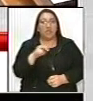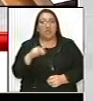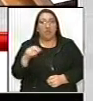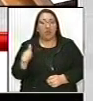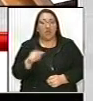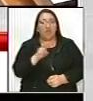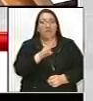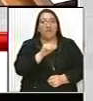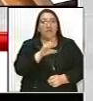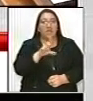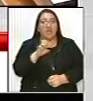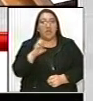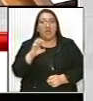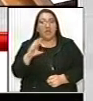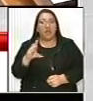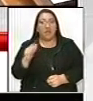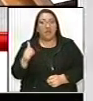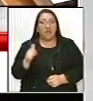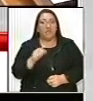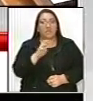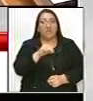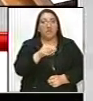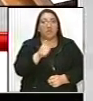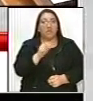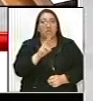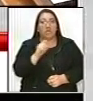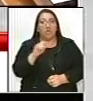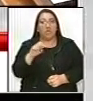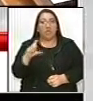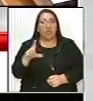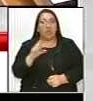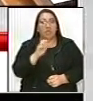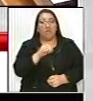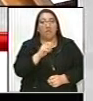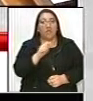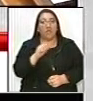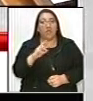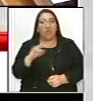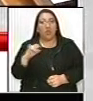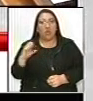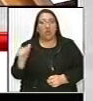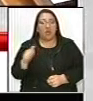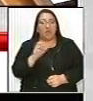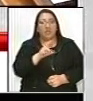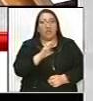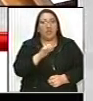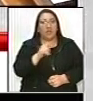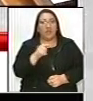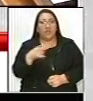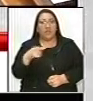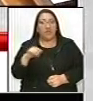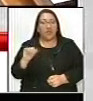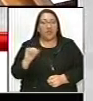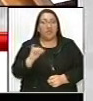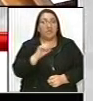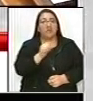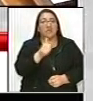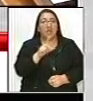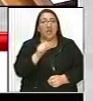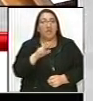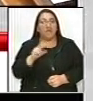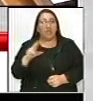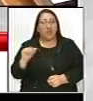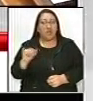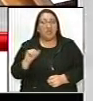Vilela. Martorell Sobero. Montero Labregú. Reategui Flores. Salaverry Villa.